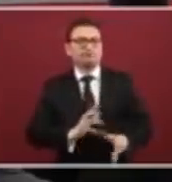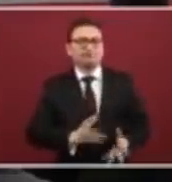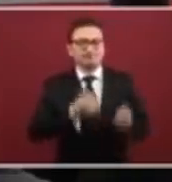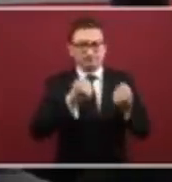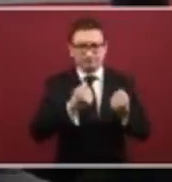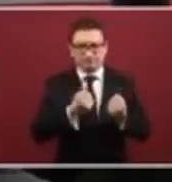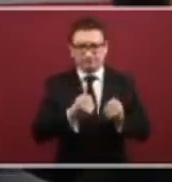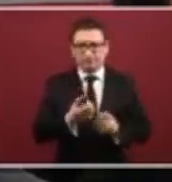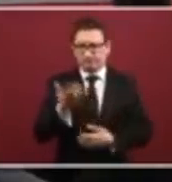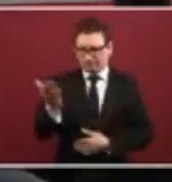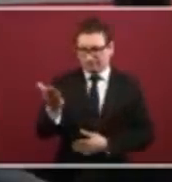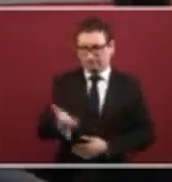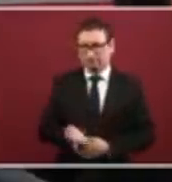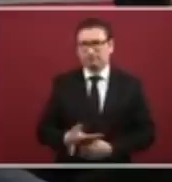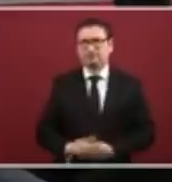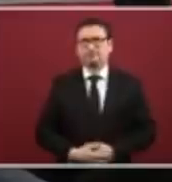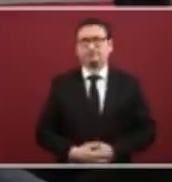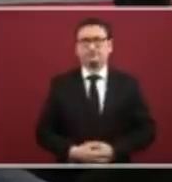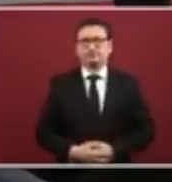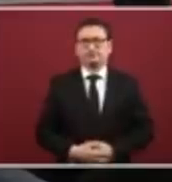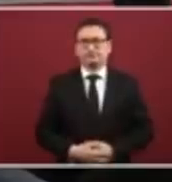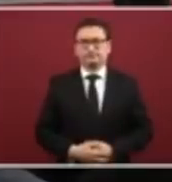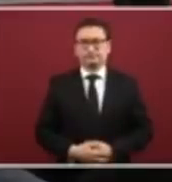les pido, por favor.